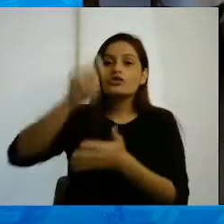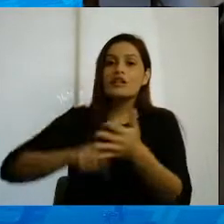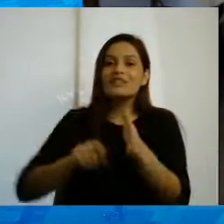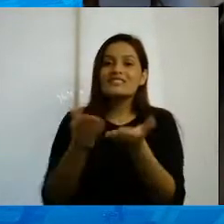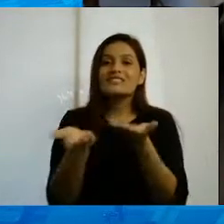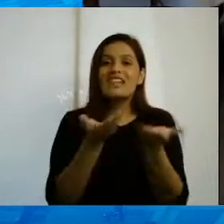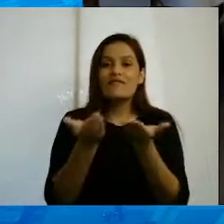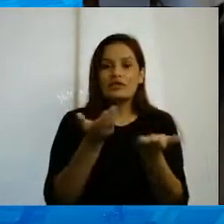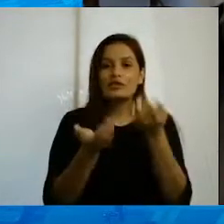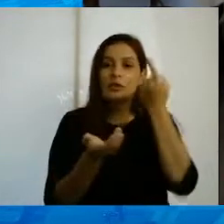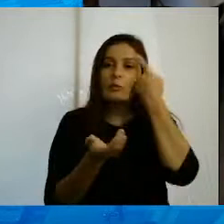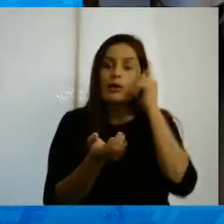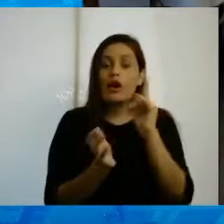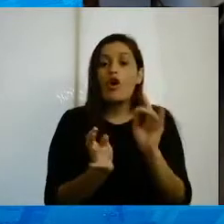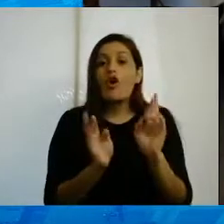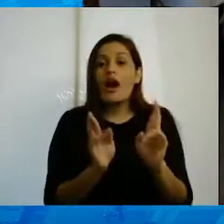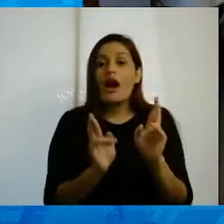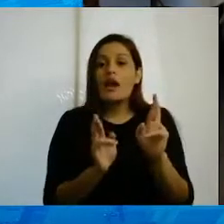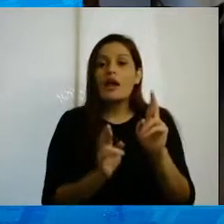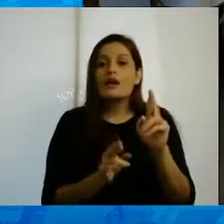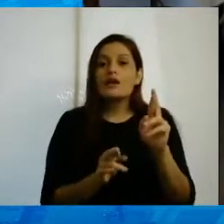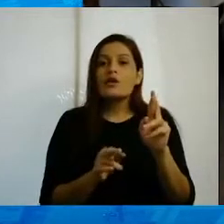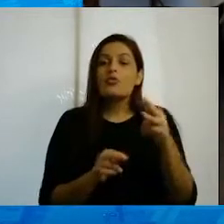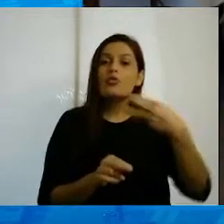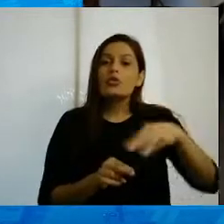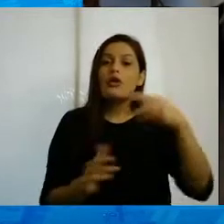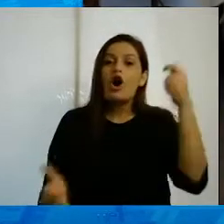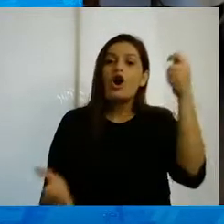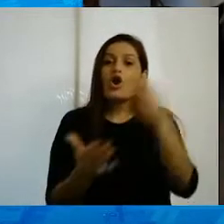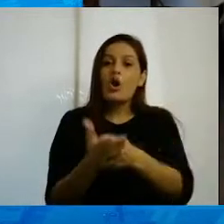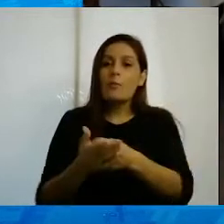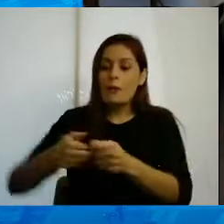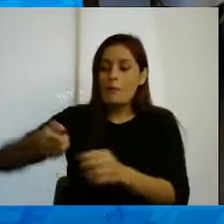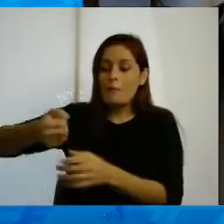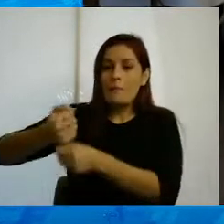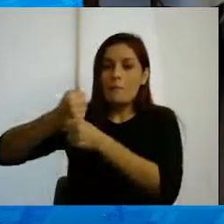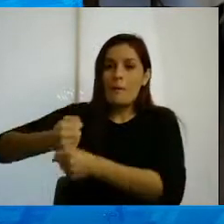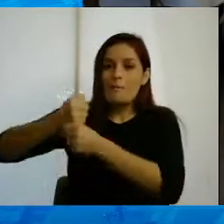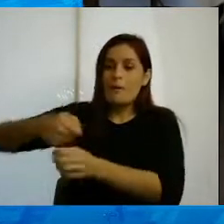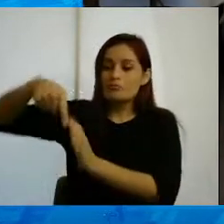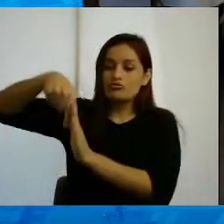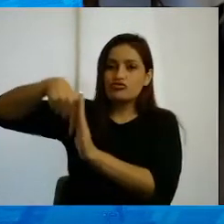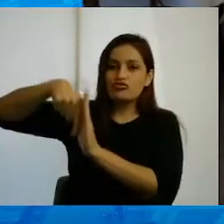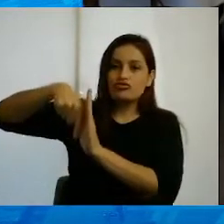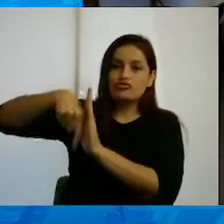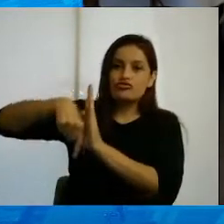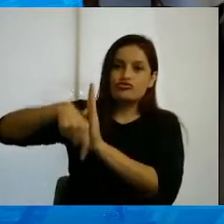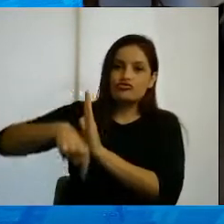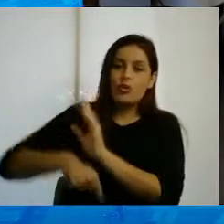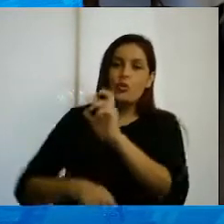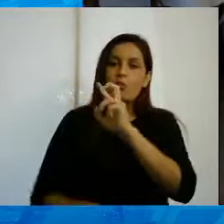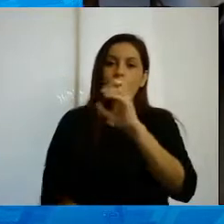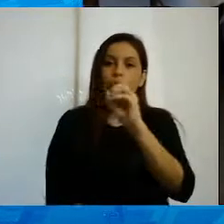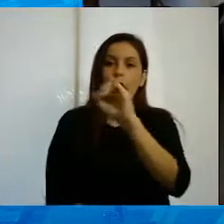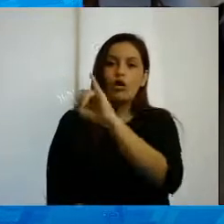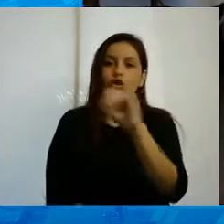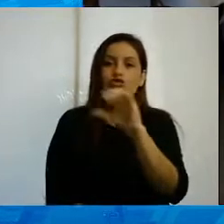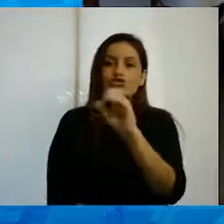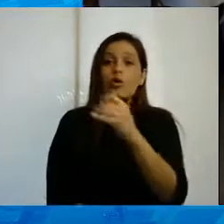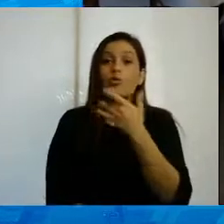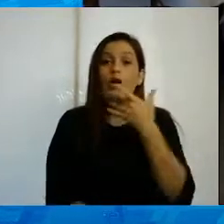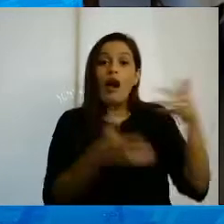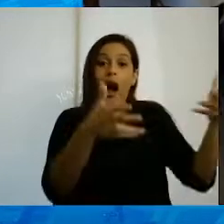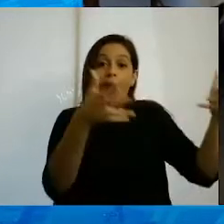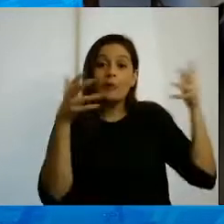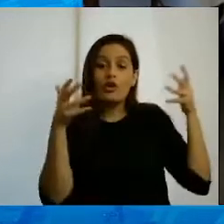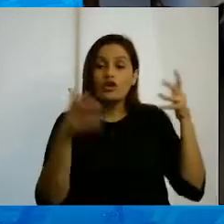o que, como mencioné antes, la municipalidad compre una perforadora para hacer pozos, que es algo permitido en zonas de escasez hídrica, ya que los camiones aljibes no dan abasto y no